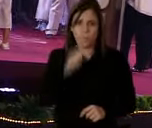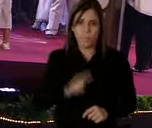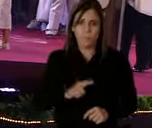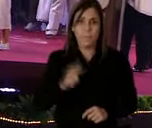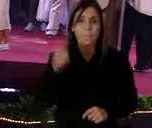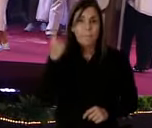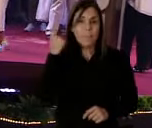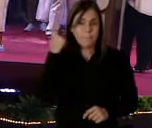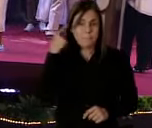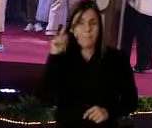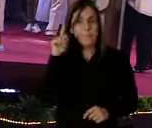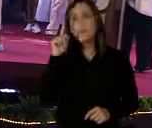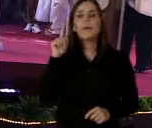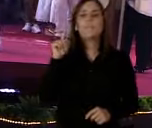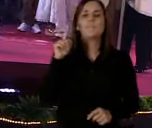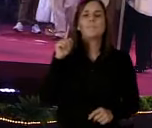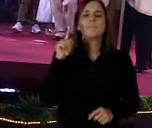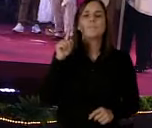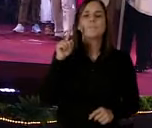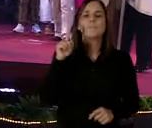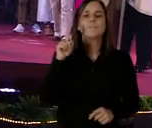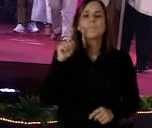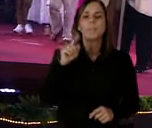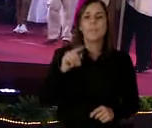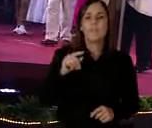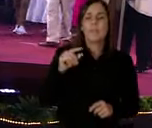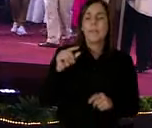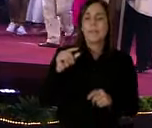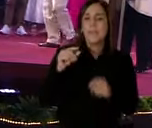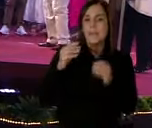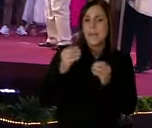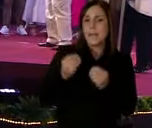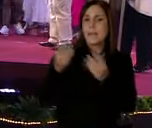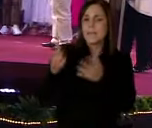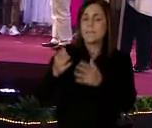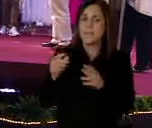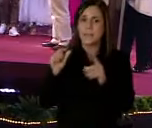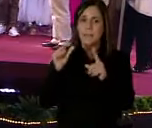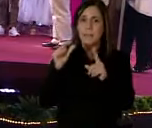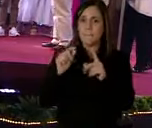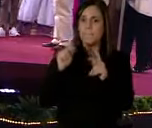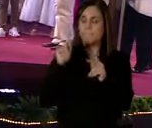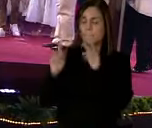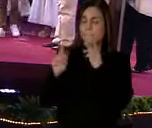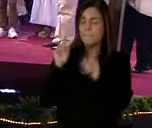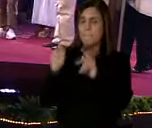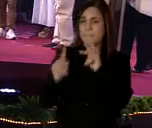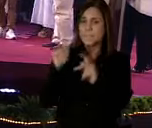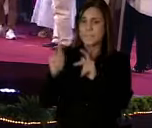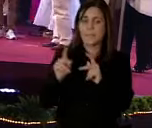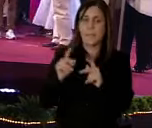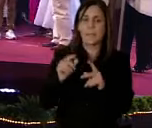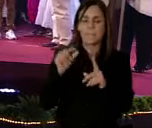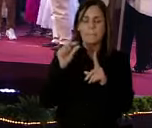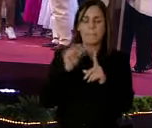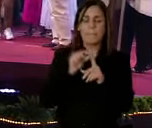llegaran a este lugar y le llevaran una palabra profética de parte de Dios, diciéndole que le venían a entregar un